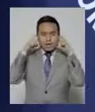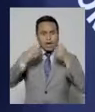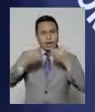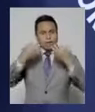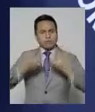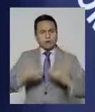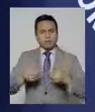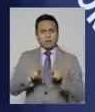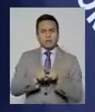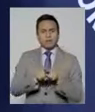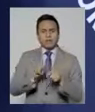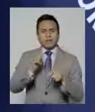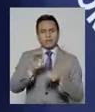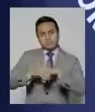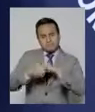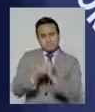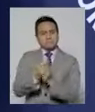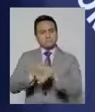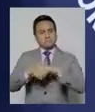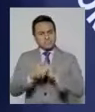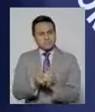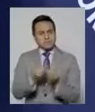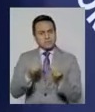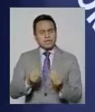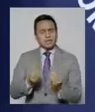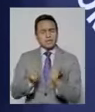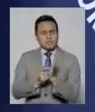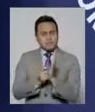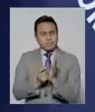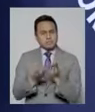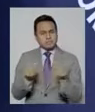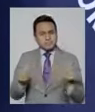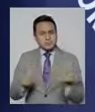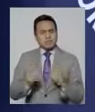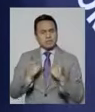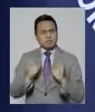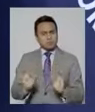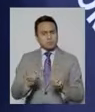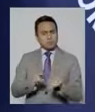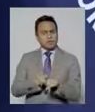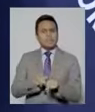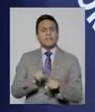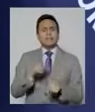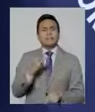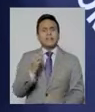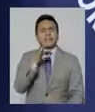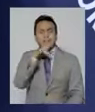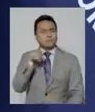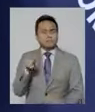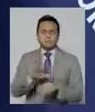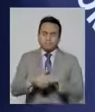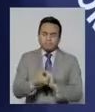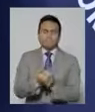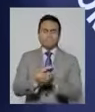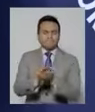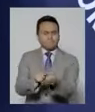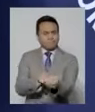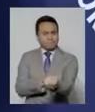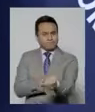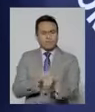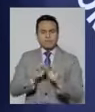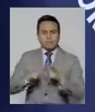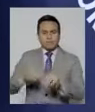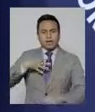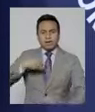adecuada. El lavado de manos de una manera frecuente, oportuna, durante 30 segundos. Enseñémosles a nuestros hijos